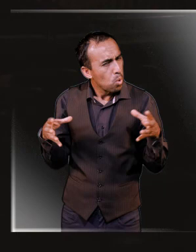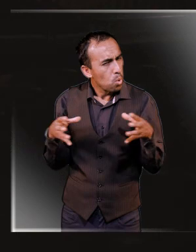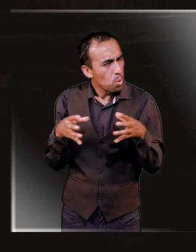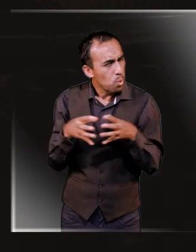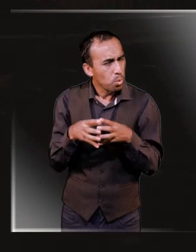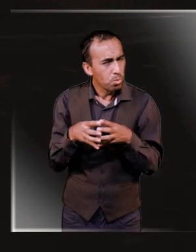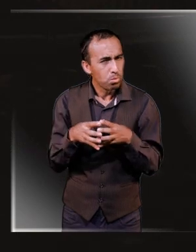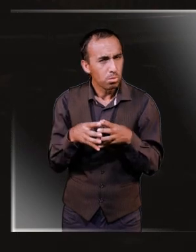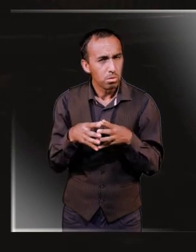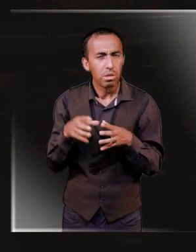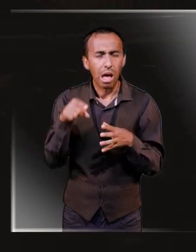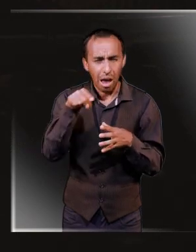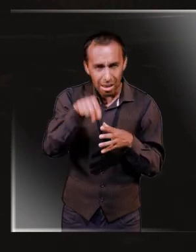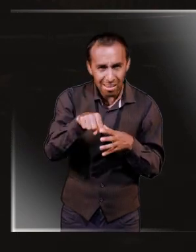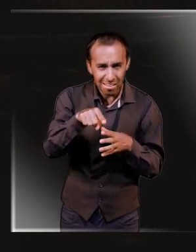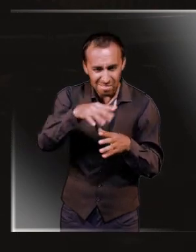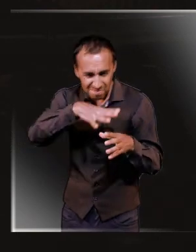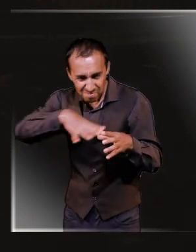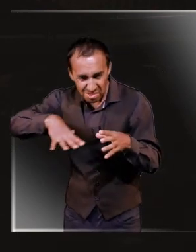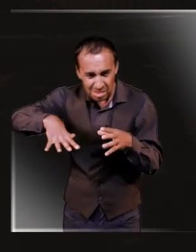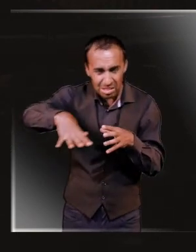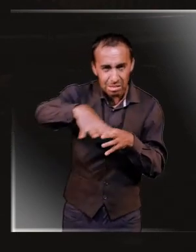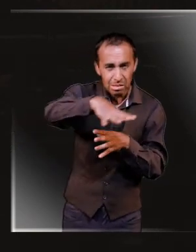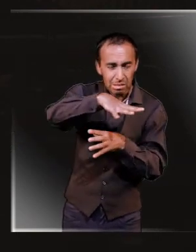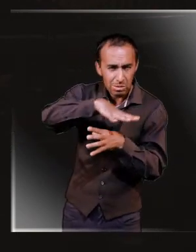practicar deportes juntos, sí.